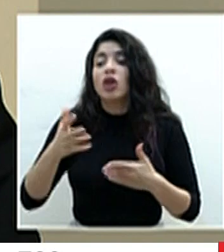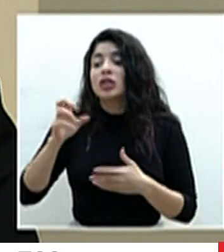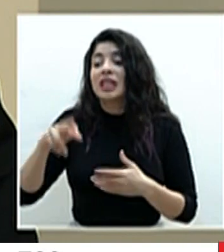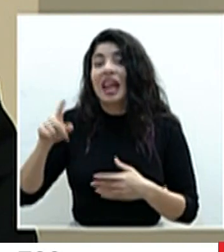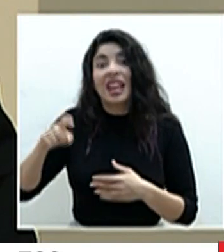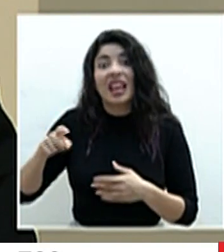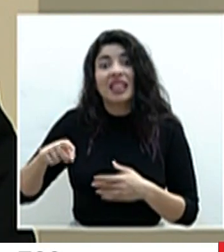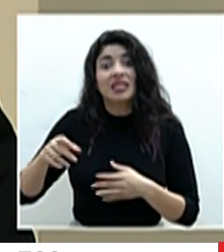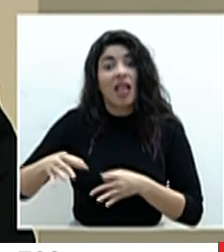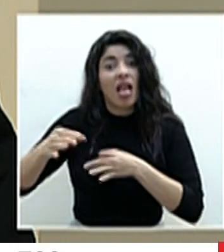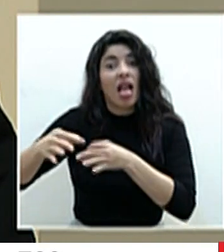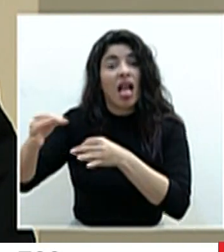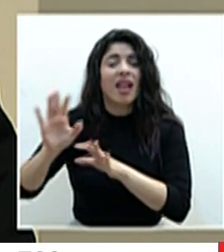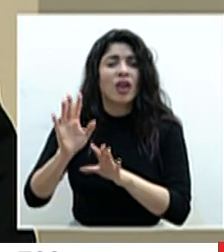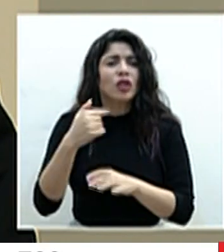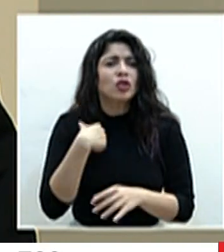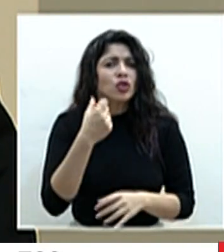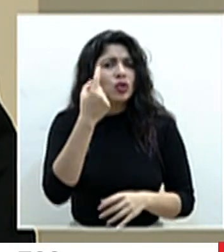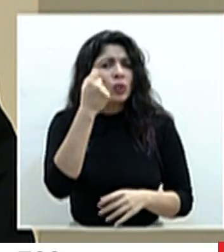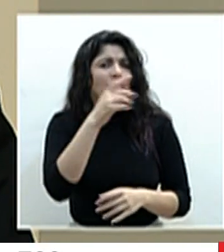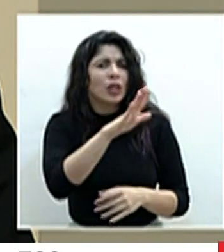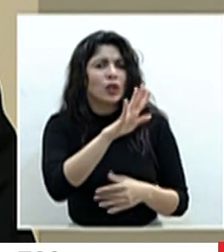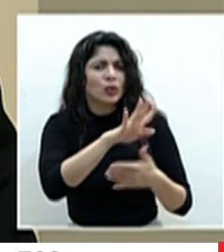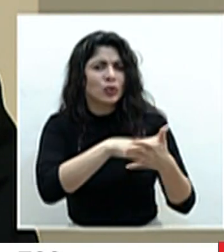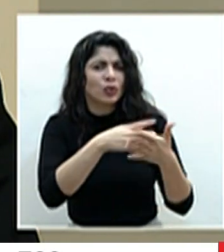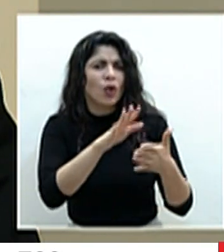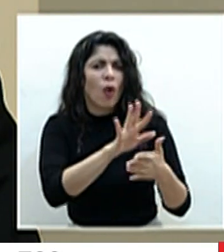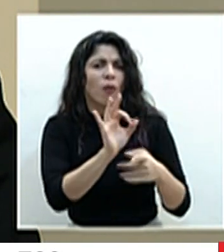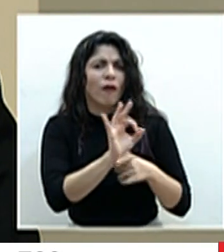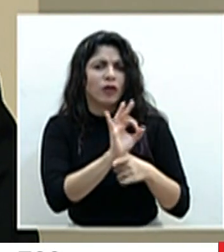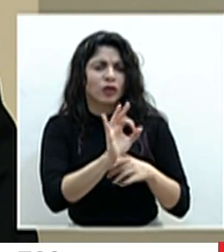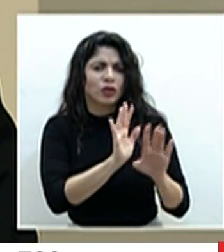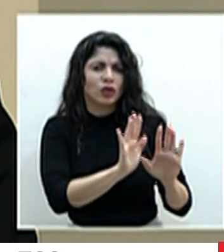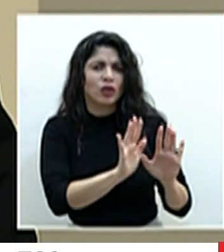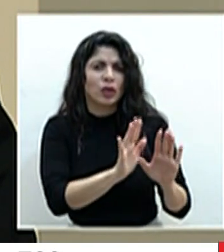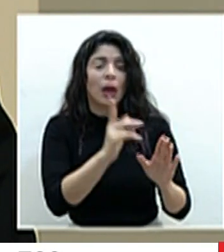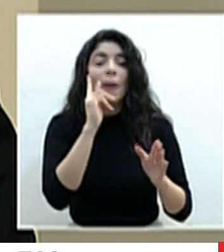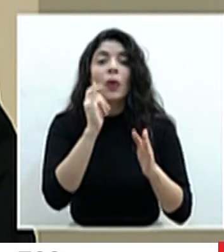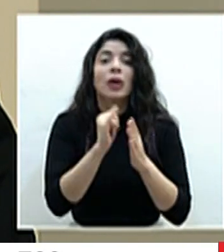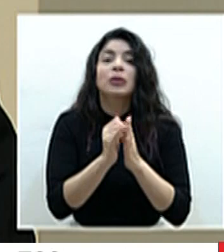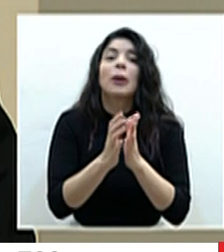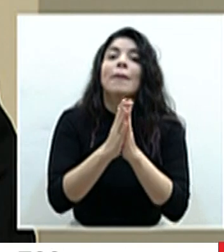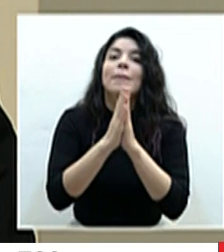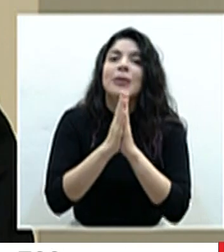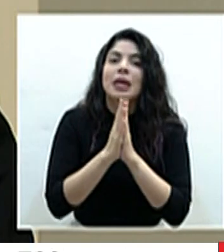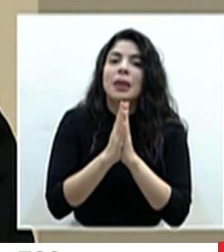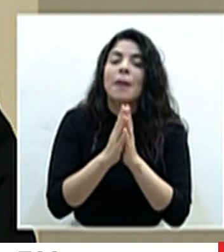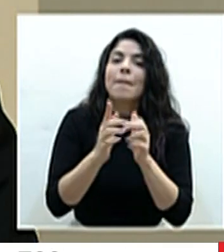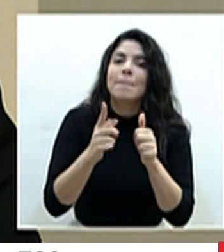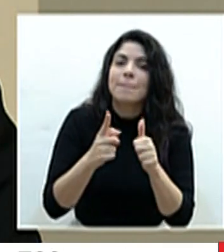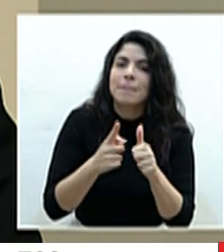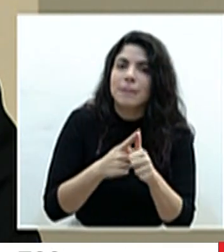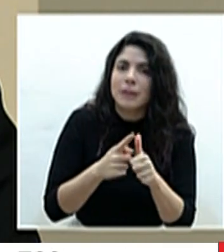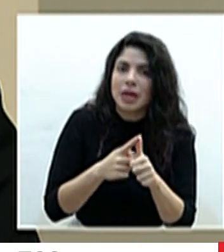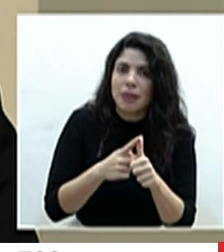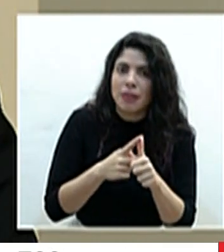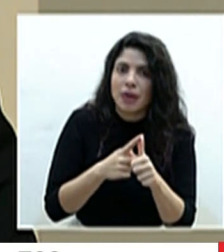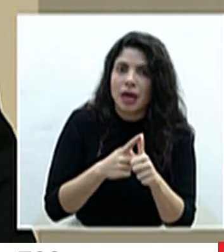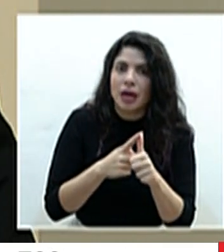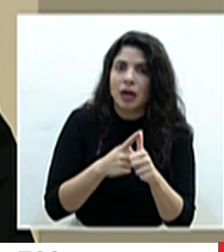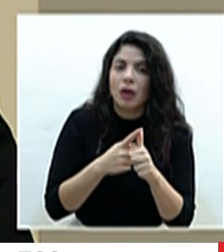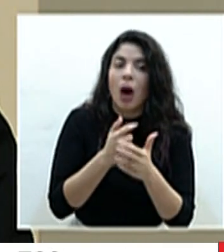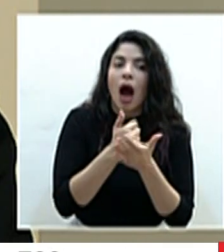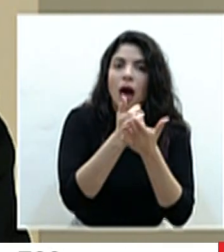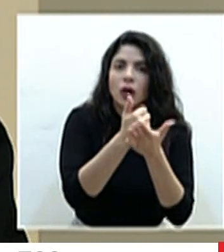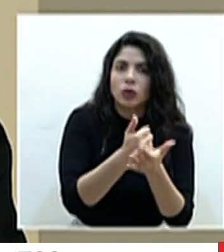Yo entiendo esa aritmética. Y yo por eso pido que pongamos de primero esa ayuda a la